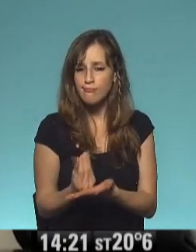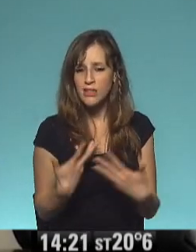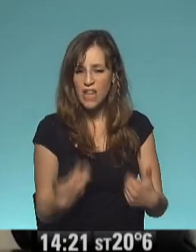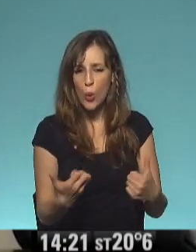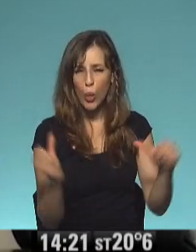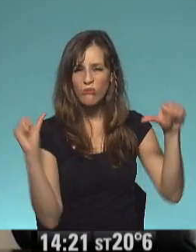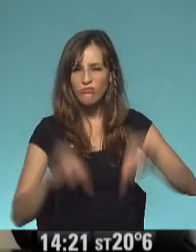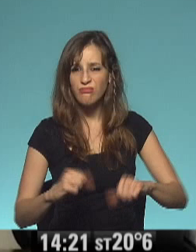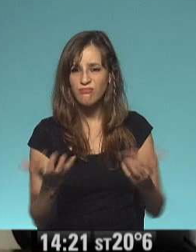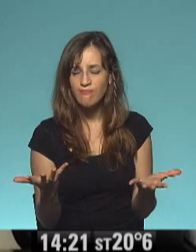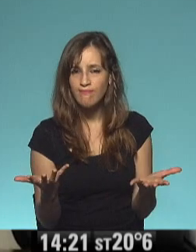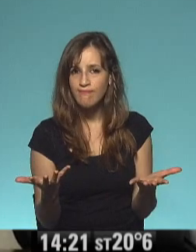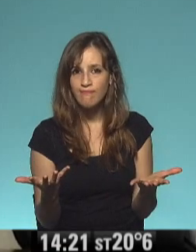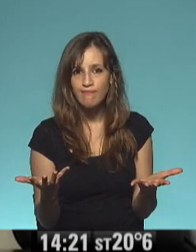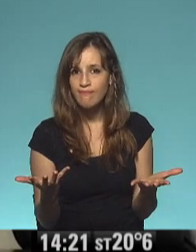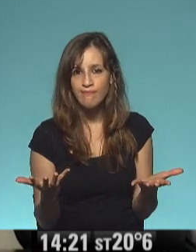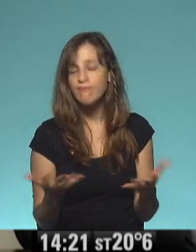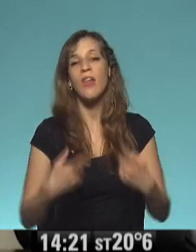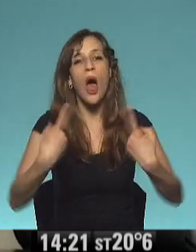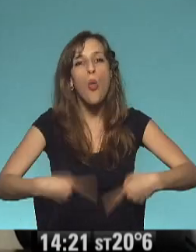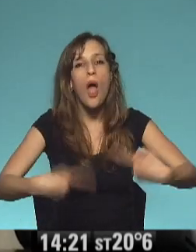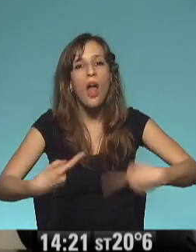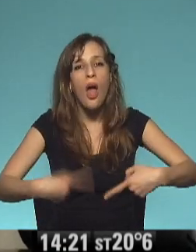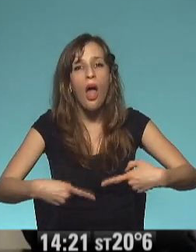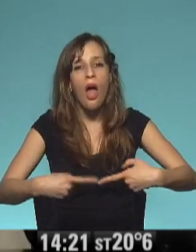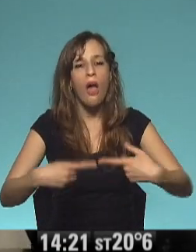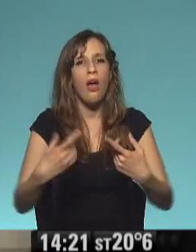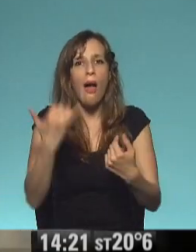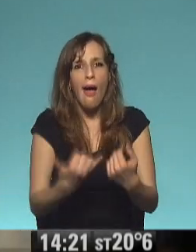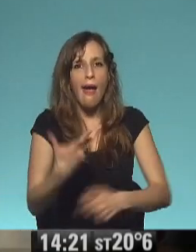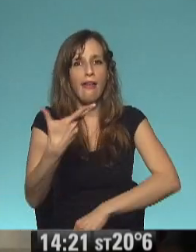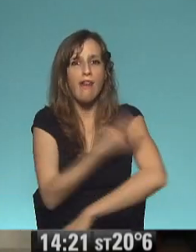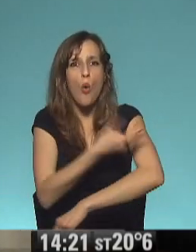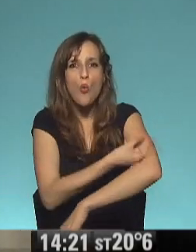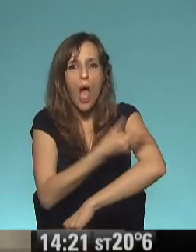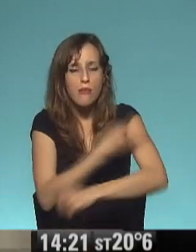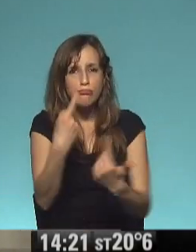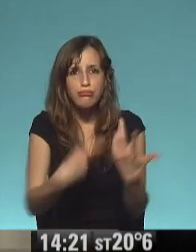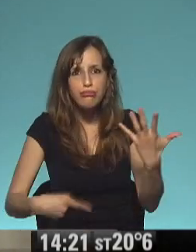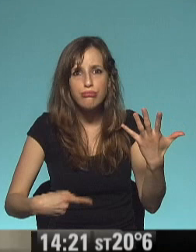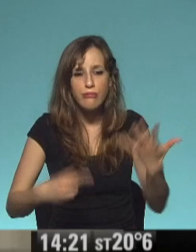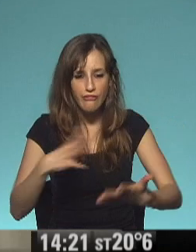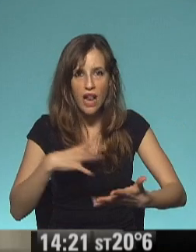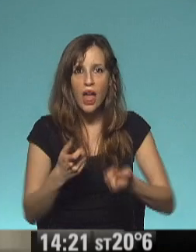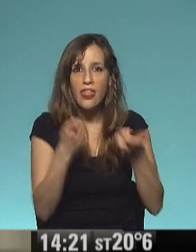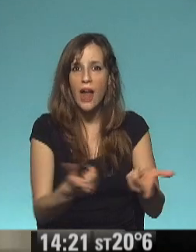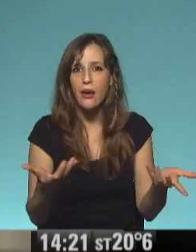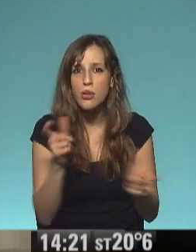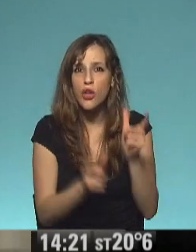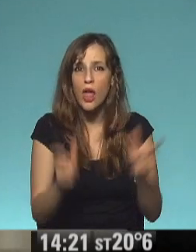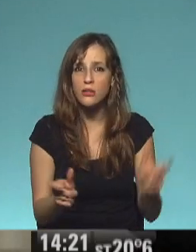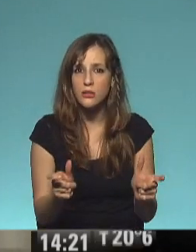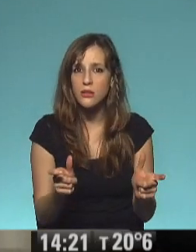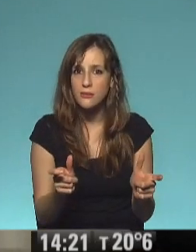aduana cuando en la Argentina volvió a tener una enfermedad que creíamos erradicada, que era el sarampión.